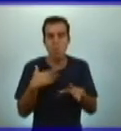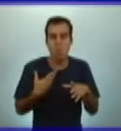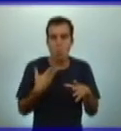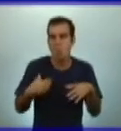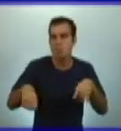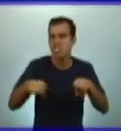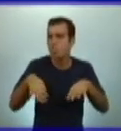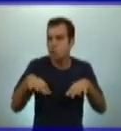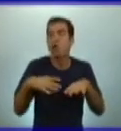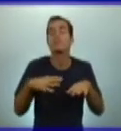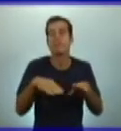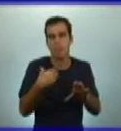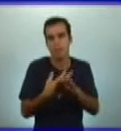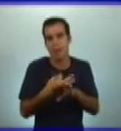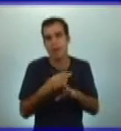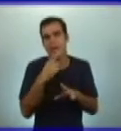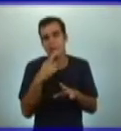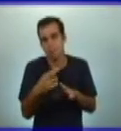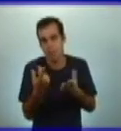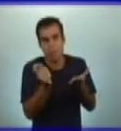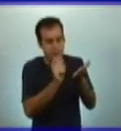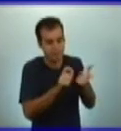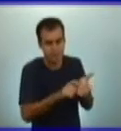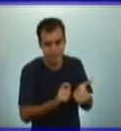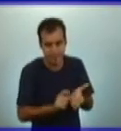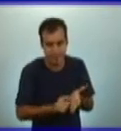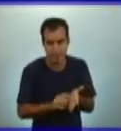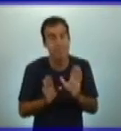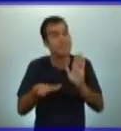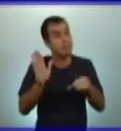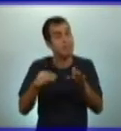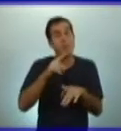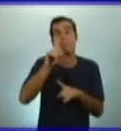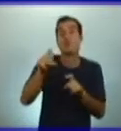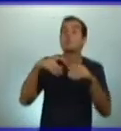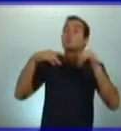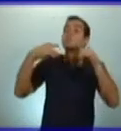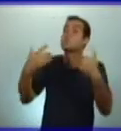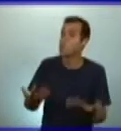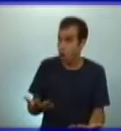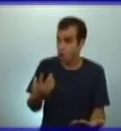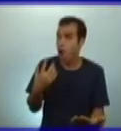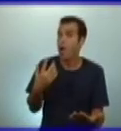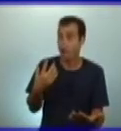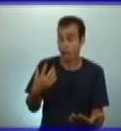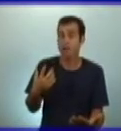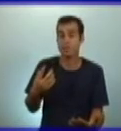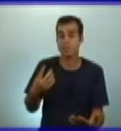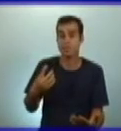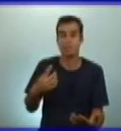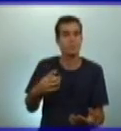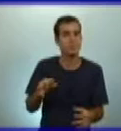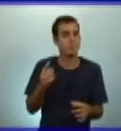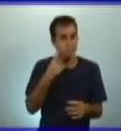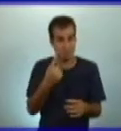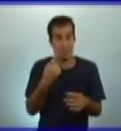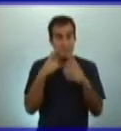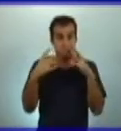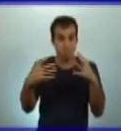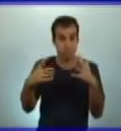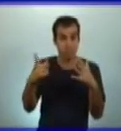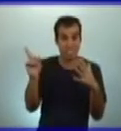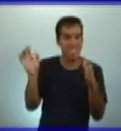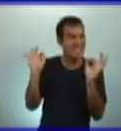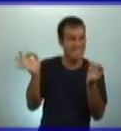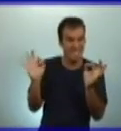correspondencia con la pregunta que me hacen. Pero miren, importante, siempre tenemos que